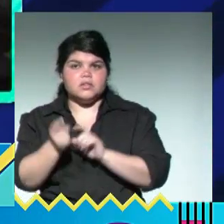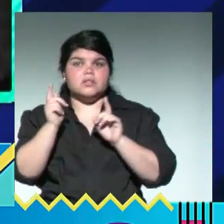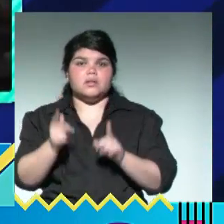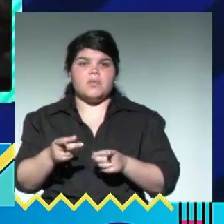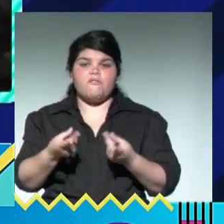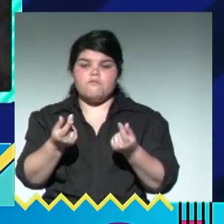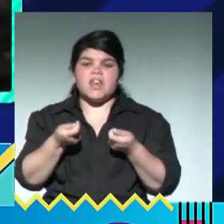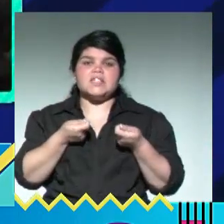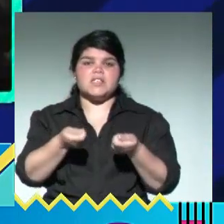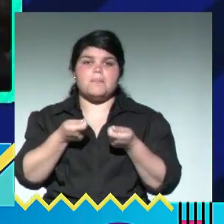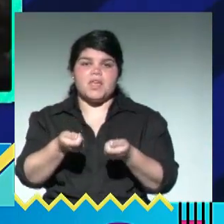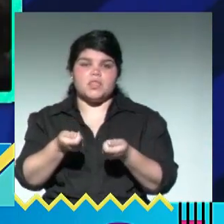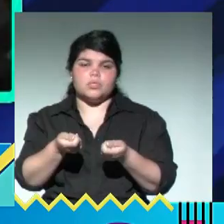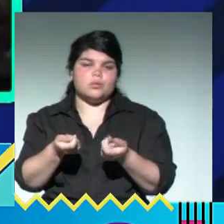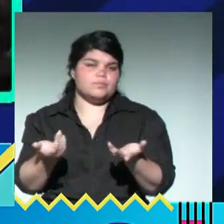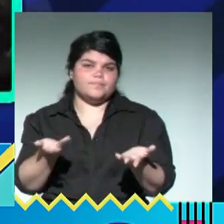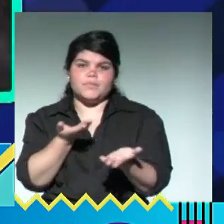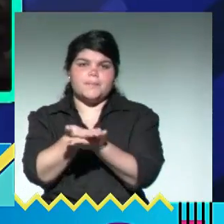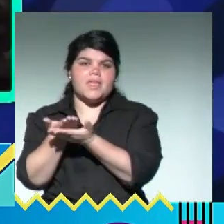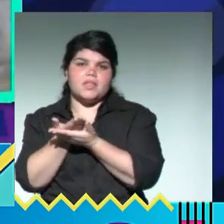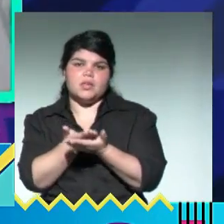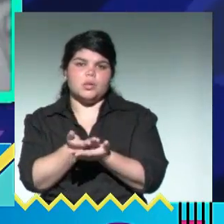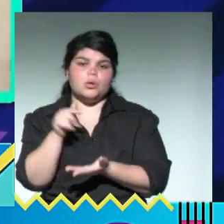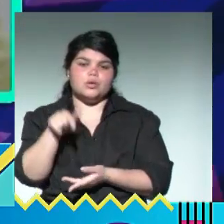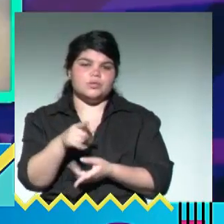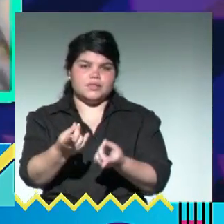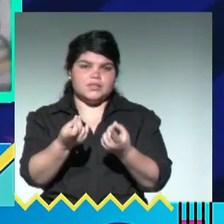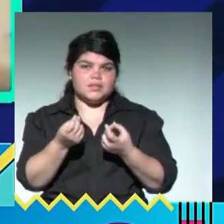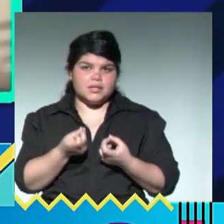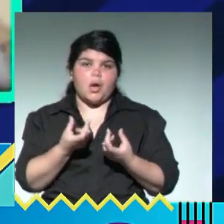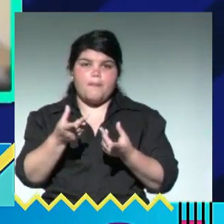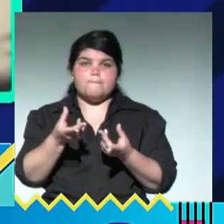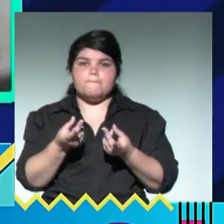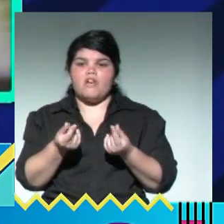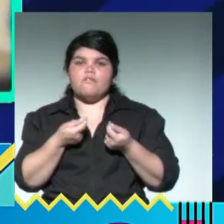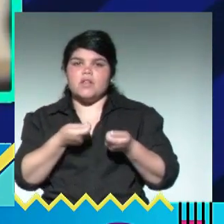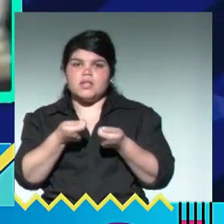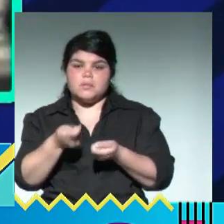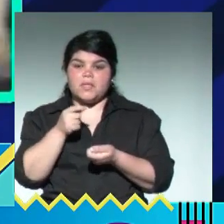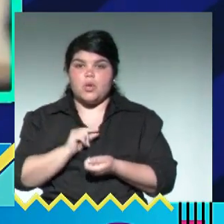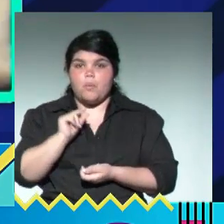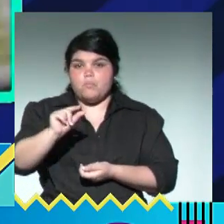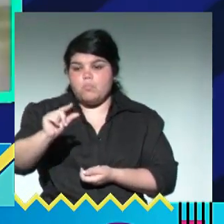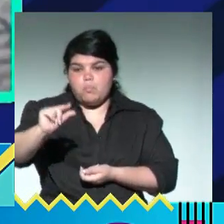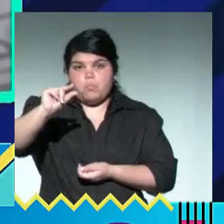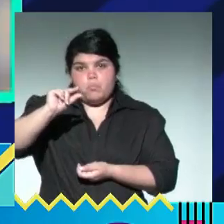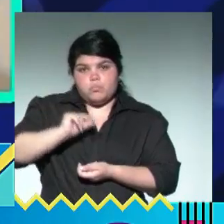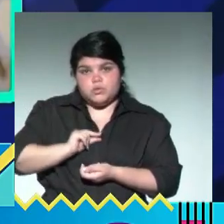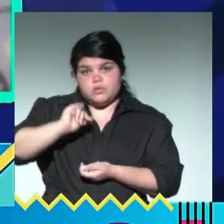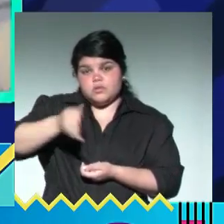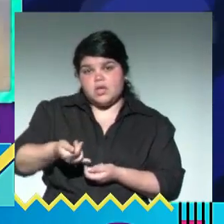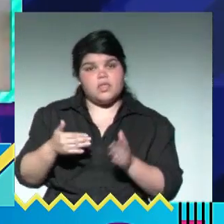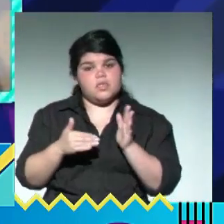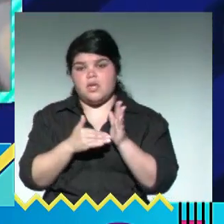financiamiento, supuestamente hay que tomar un poco de financiamiento, pero está atado a las condiciones que se den